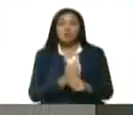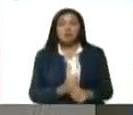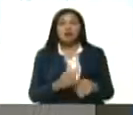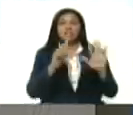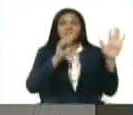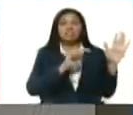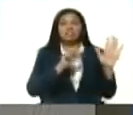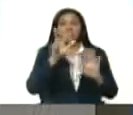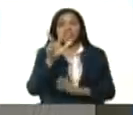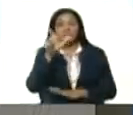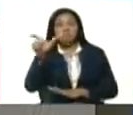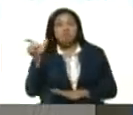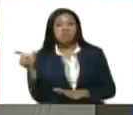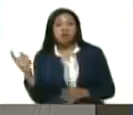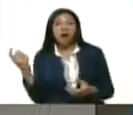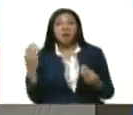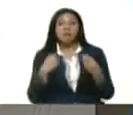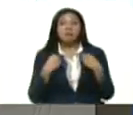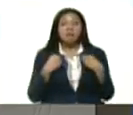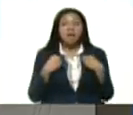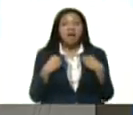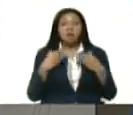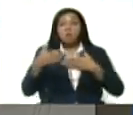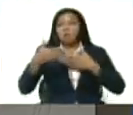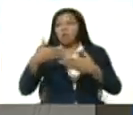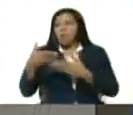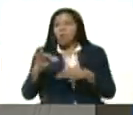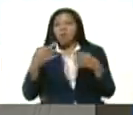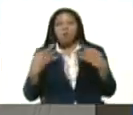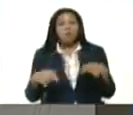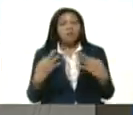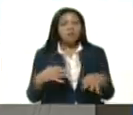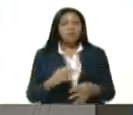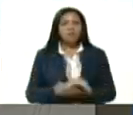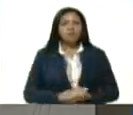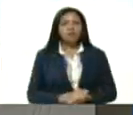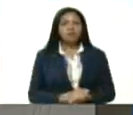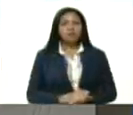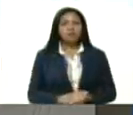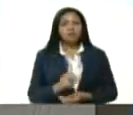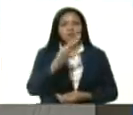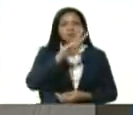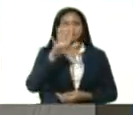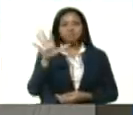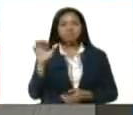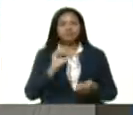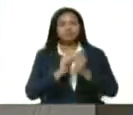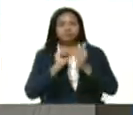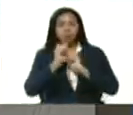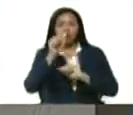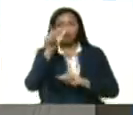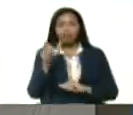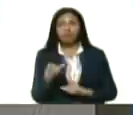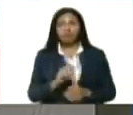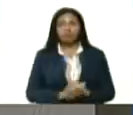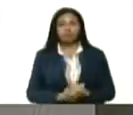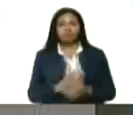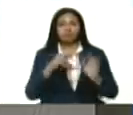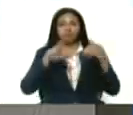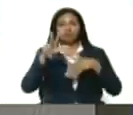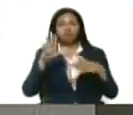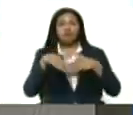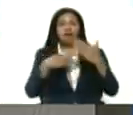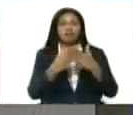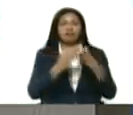63 personas viviendo, conviviendo, compartiendo. 35 deportistas entre los 12 y los